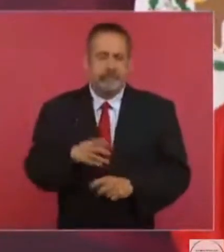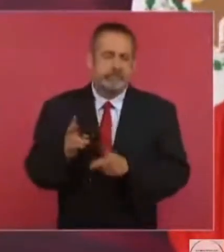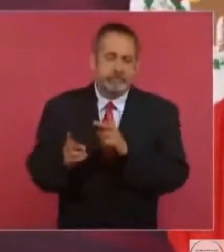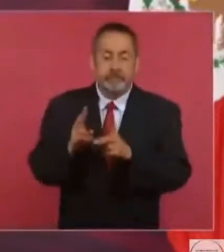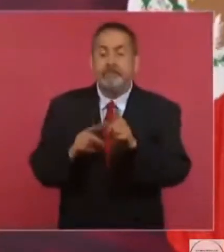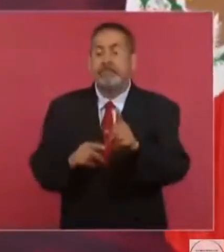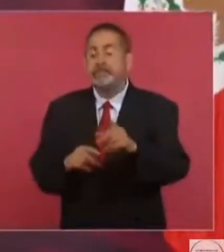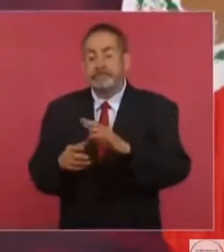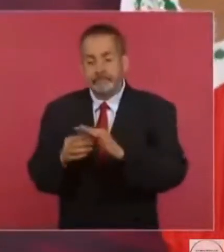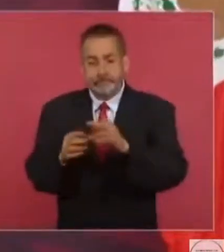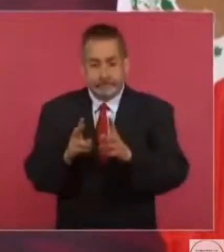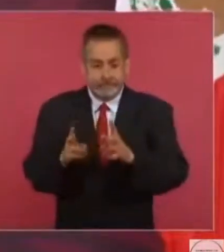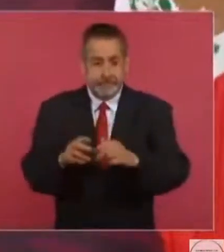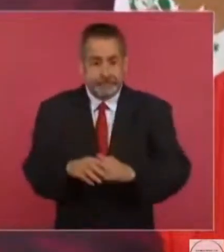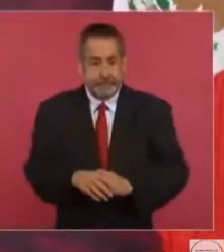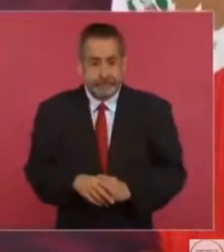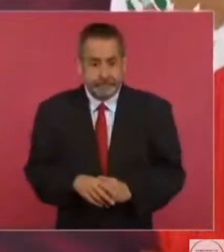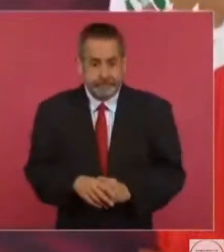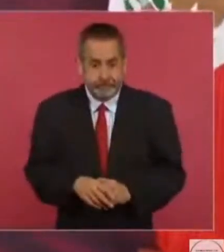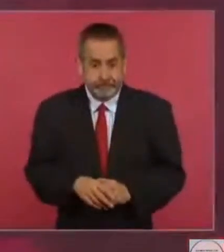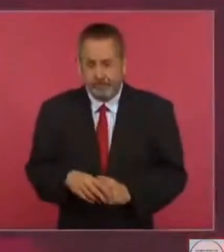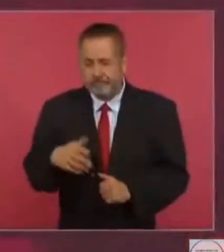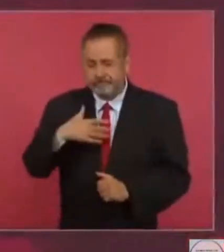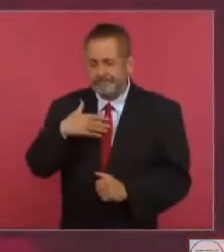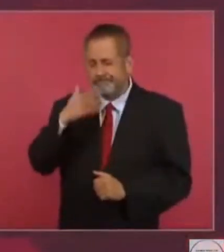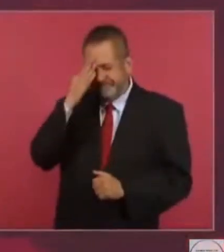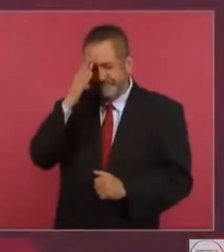ceremonia. Ah, como ya no sabía